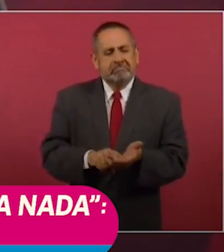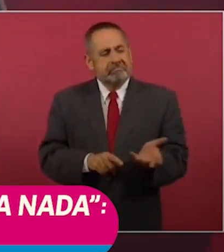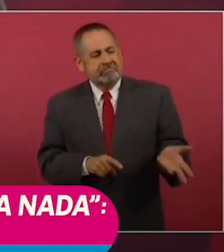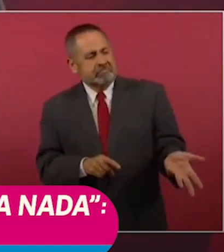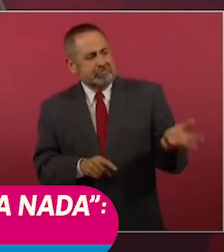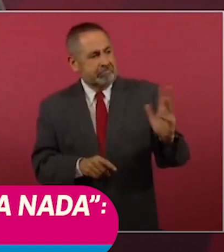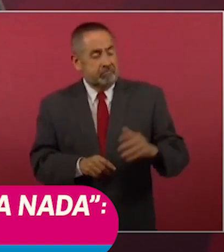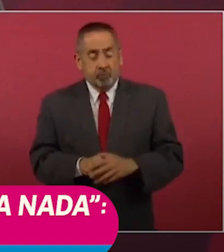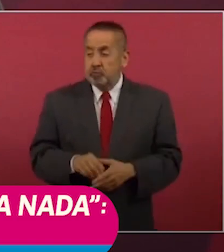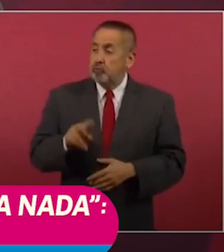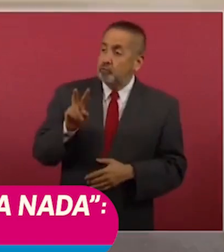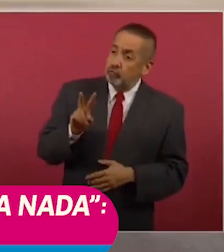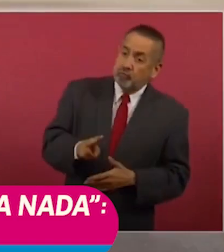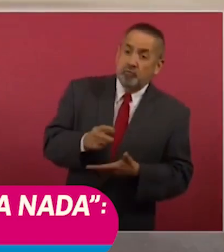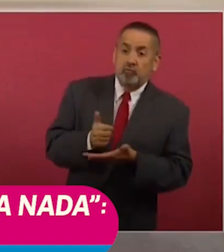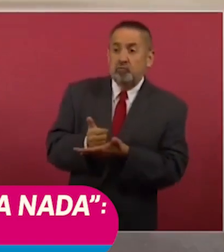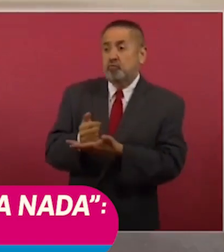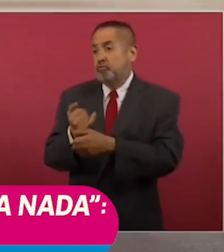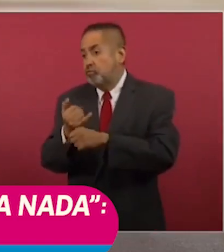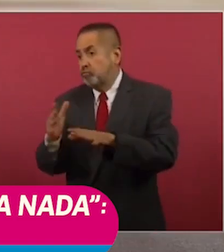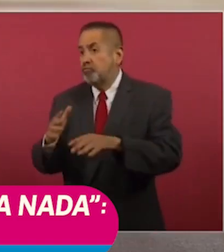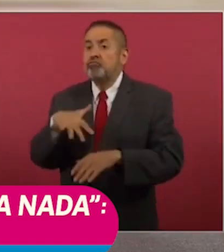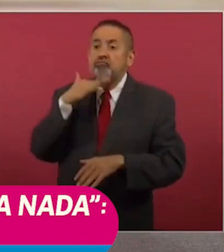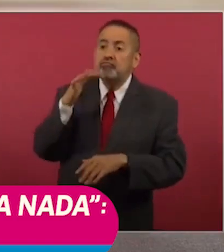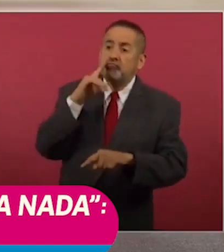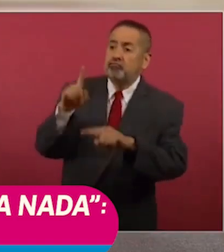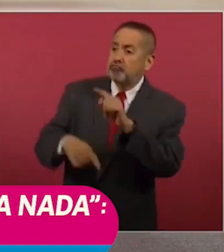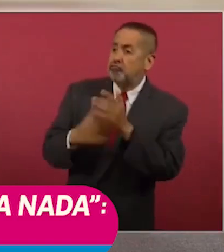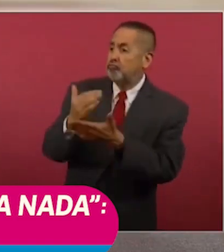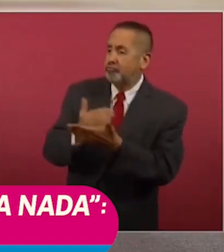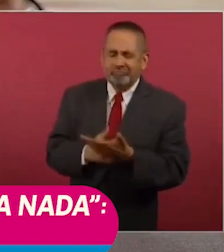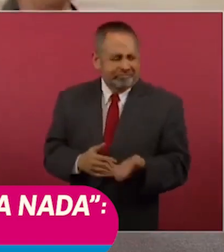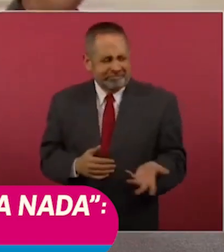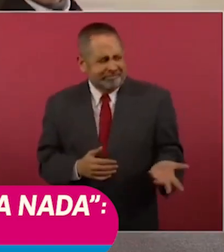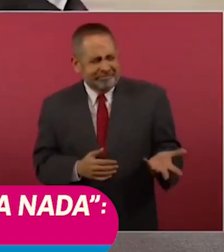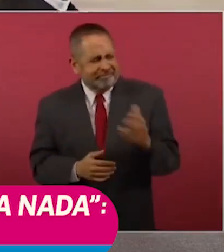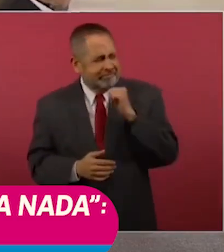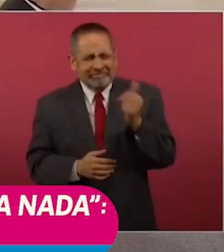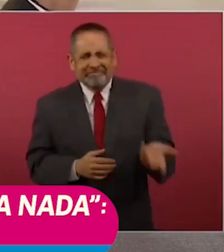que se iba a combatir la corrupción. Es como